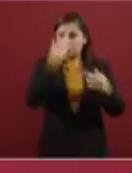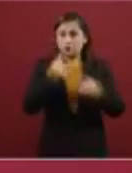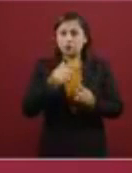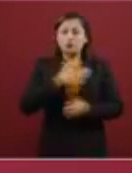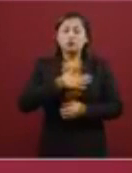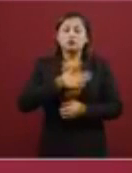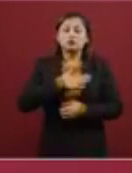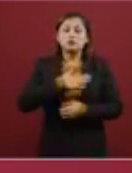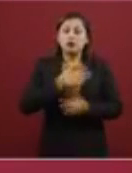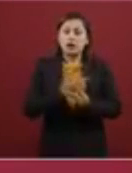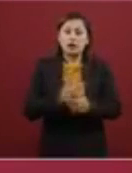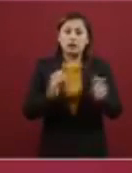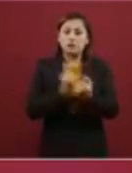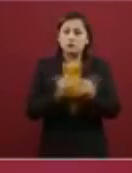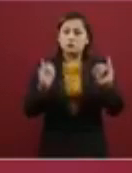soberanía.